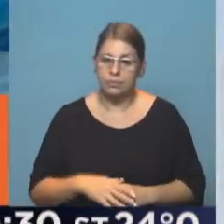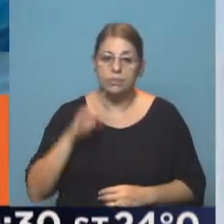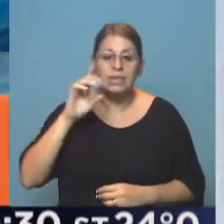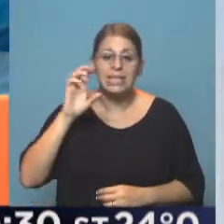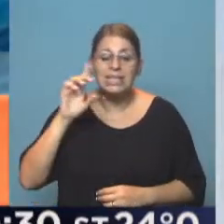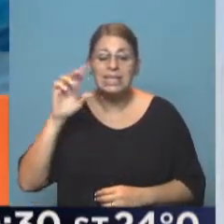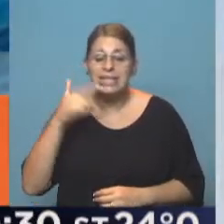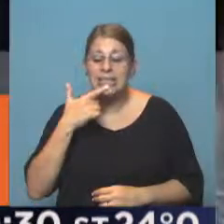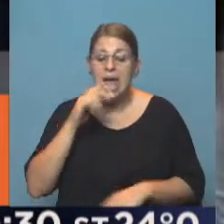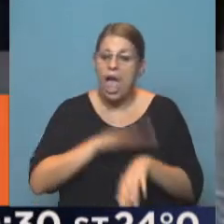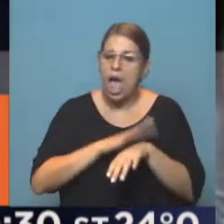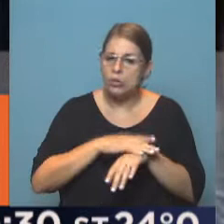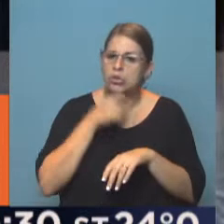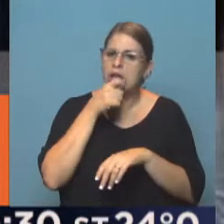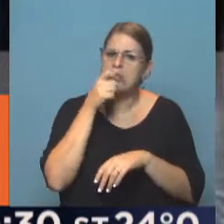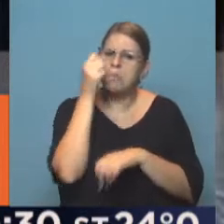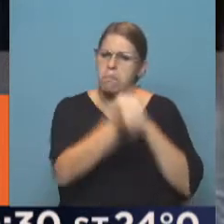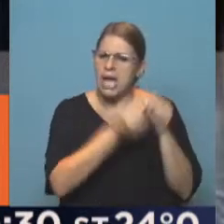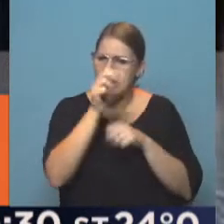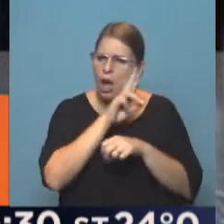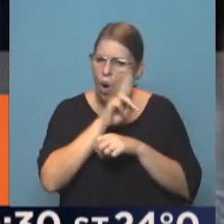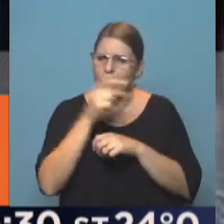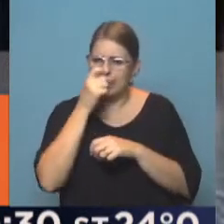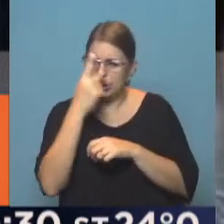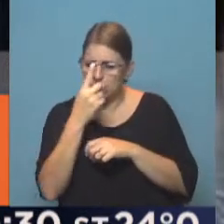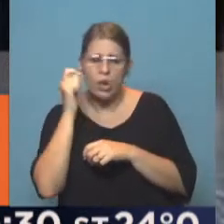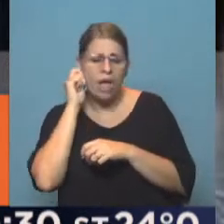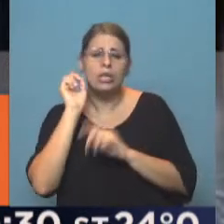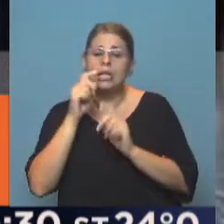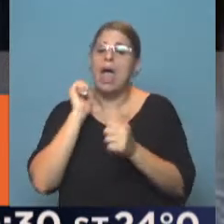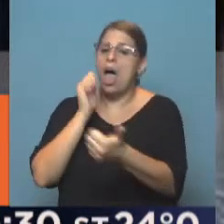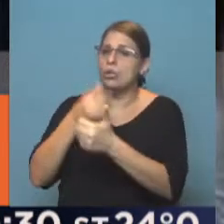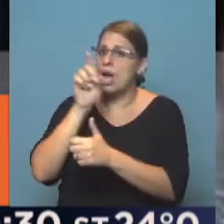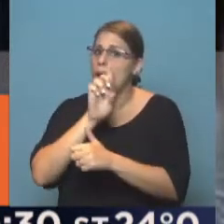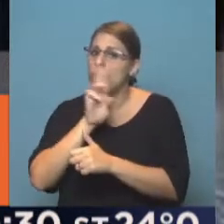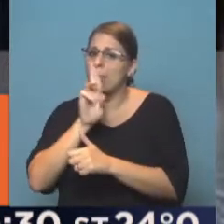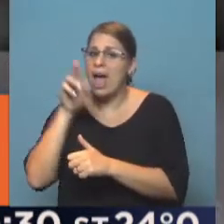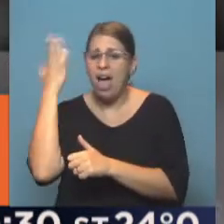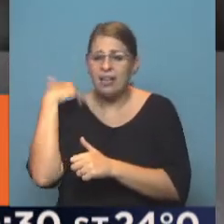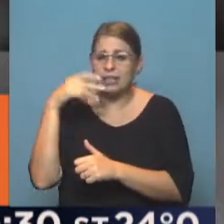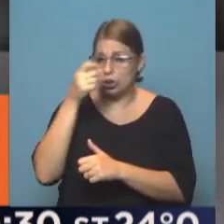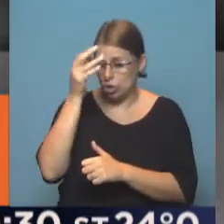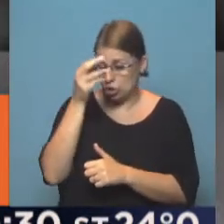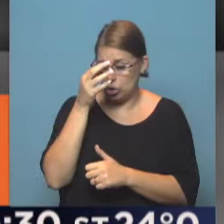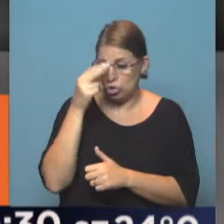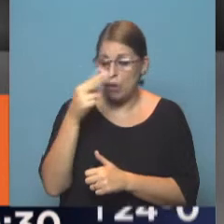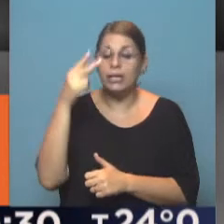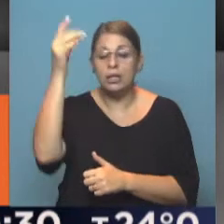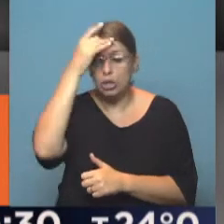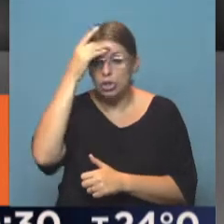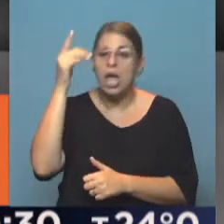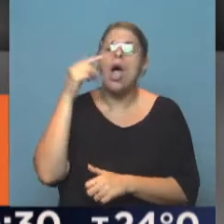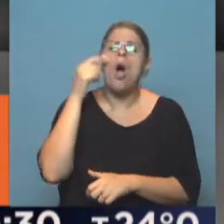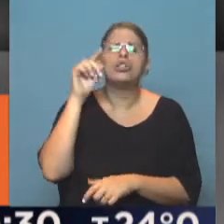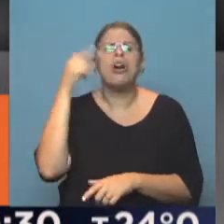villa iris acusado de propinarle una golpiza a una joven de 21 años y de abusar sexualmente de otra en 2012 un ex actor y actual relacionista